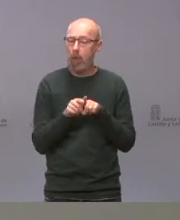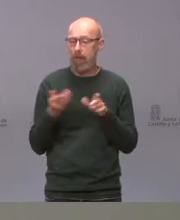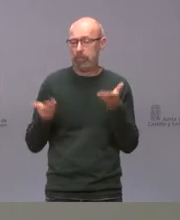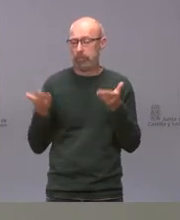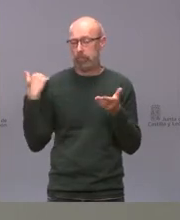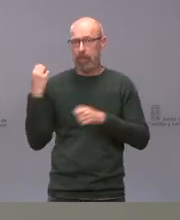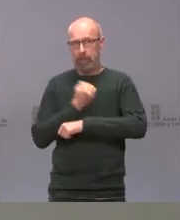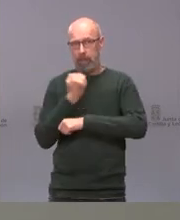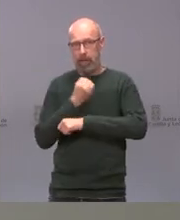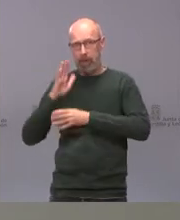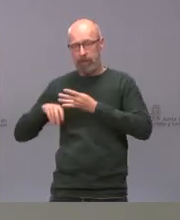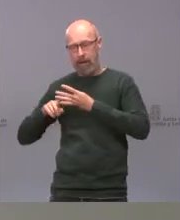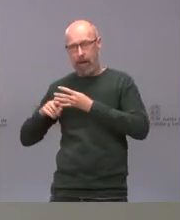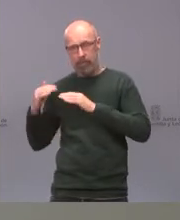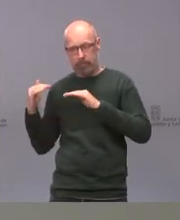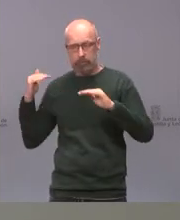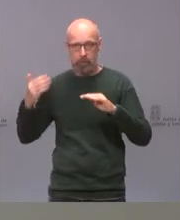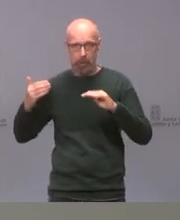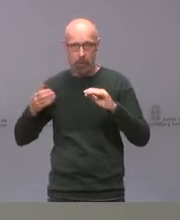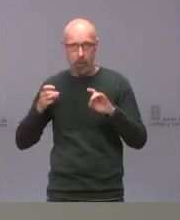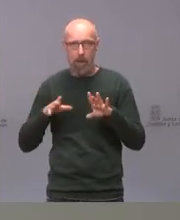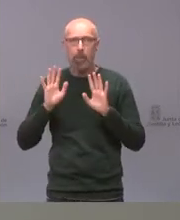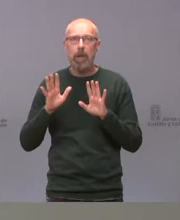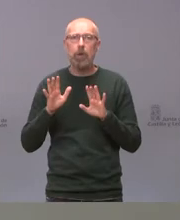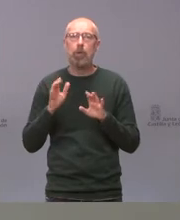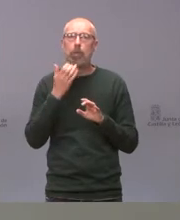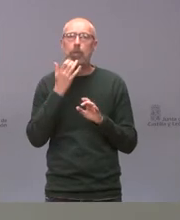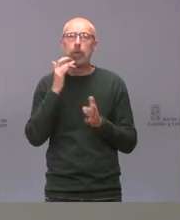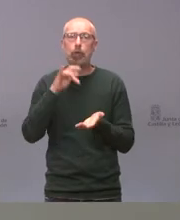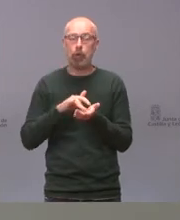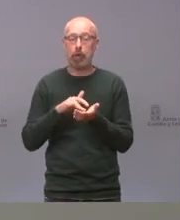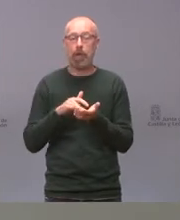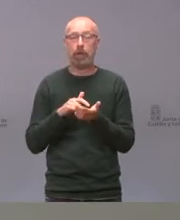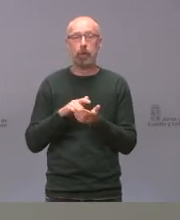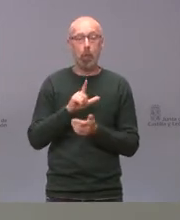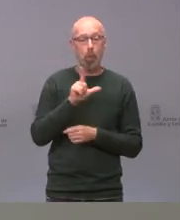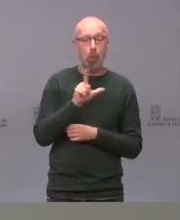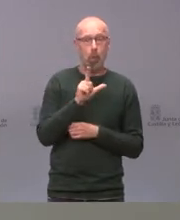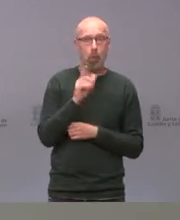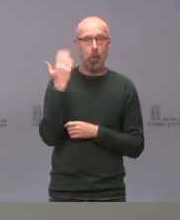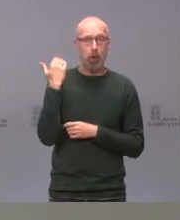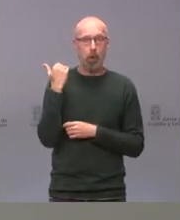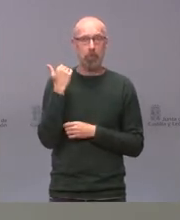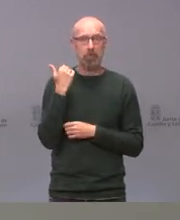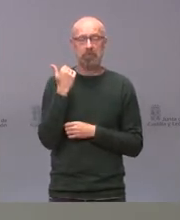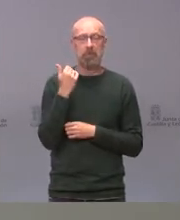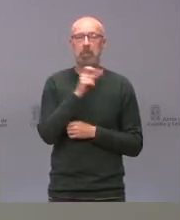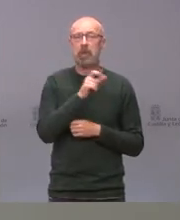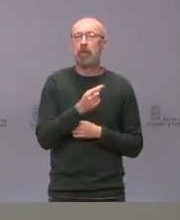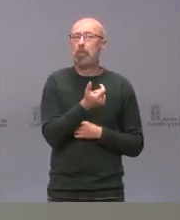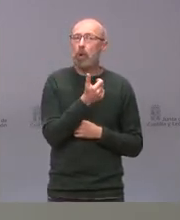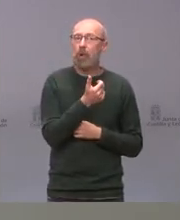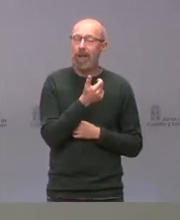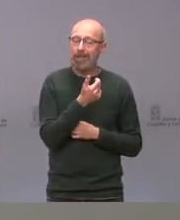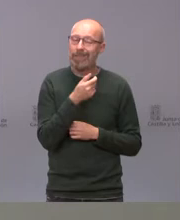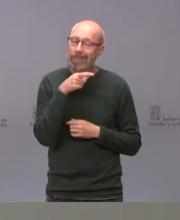de esos 4 o 5 casos que tuvimos ingresados durante el mes de julio en el que no había estado de alarma. Por lo